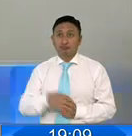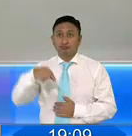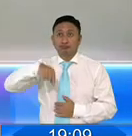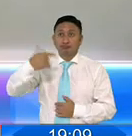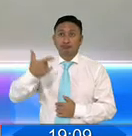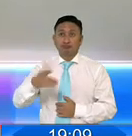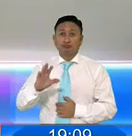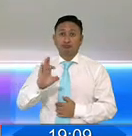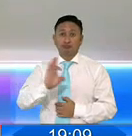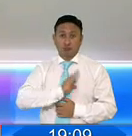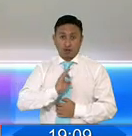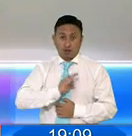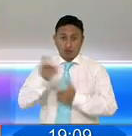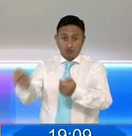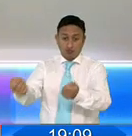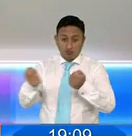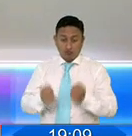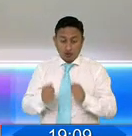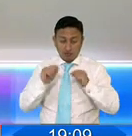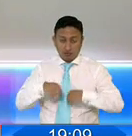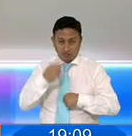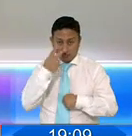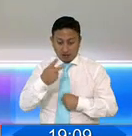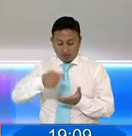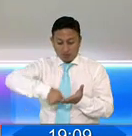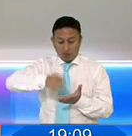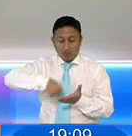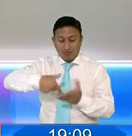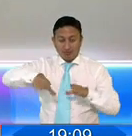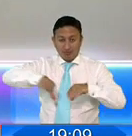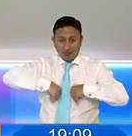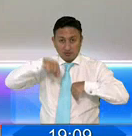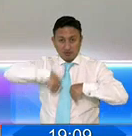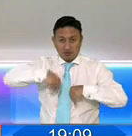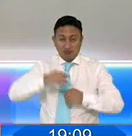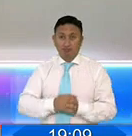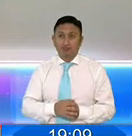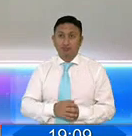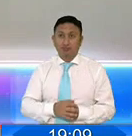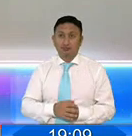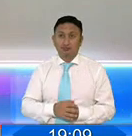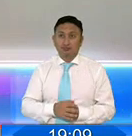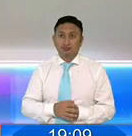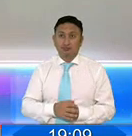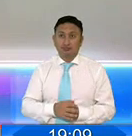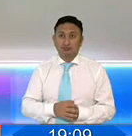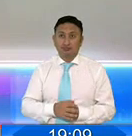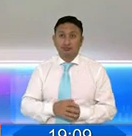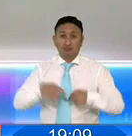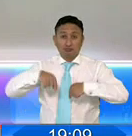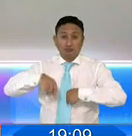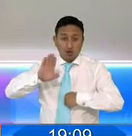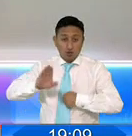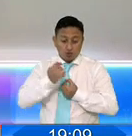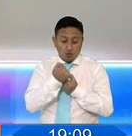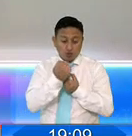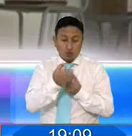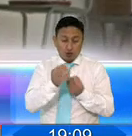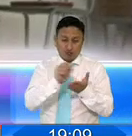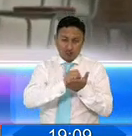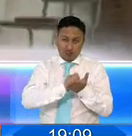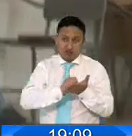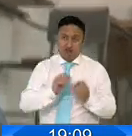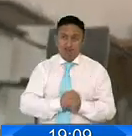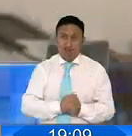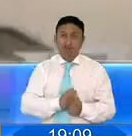la recepción y la firma de aceptación de las precandidaturas levantarán los informes respectivos.